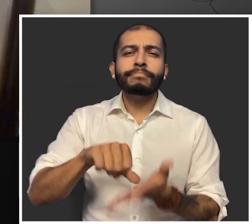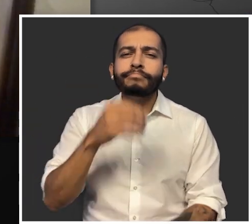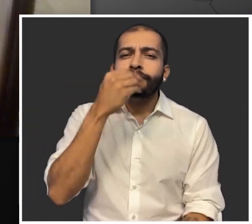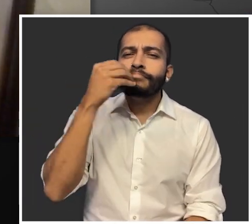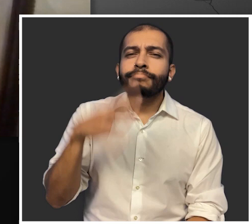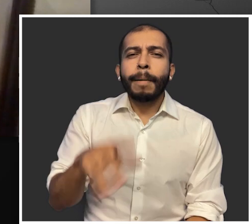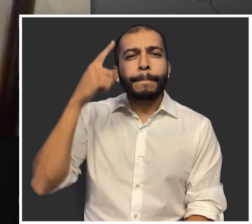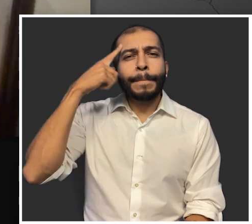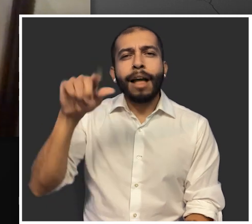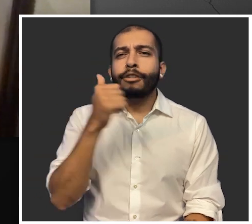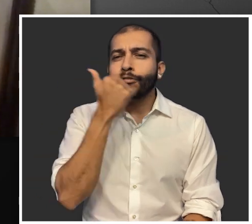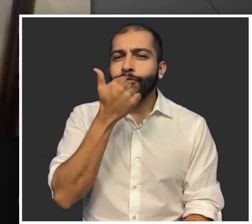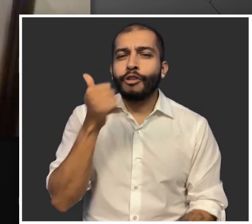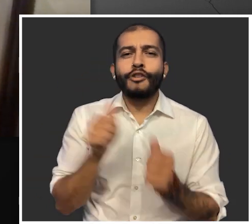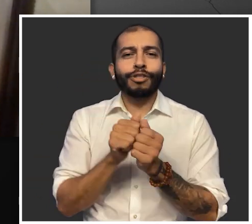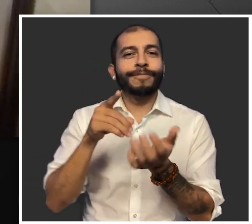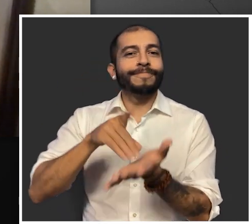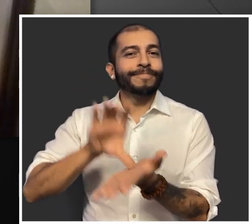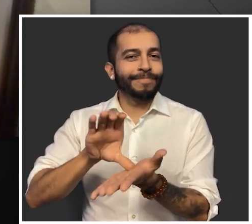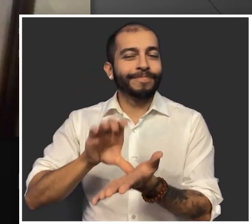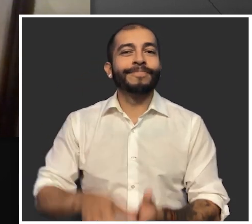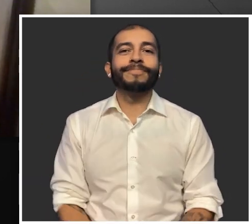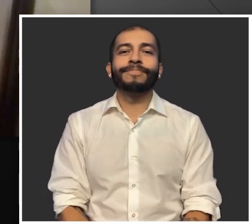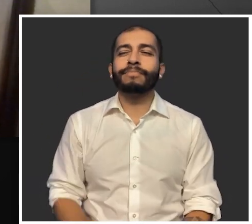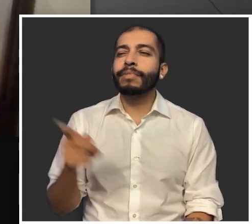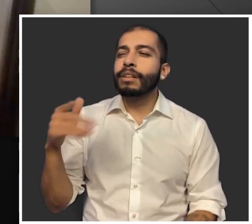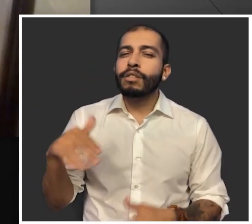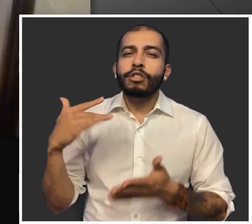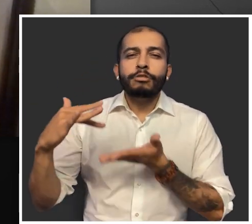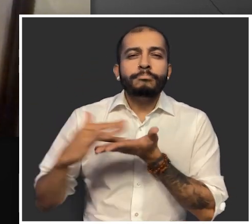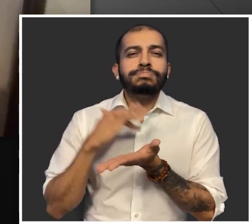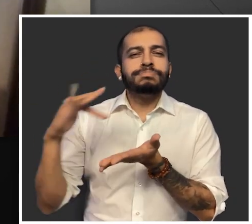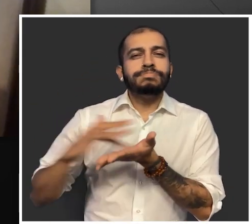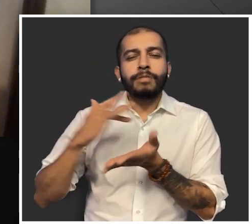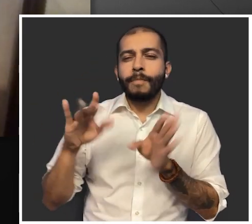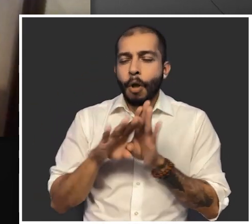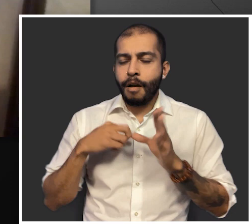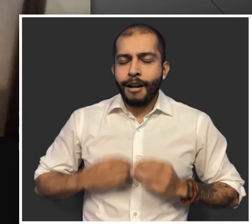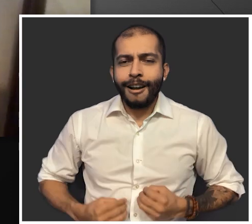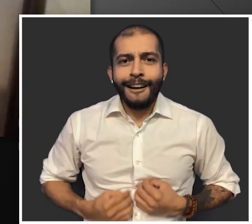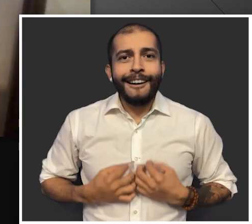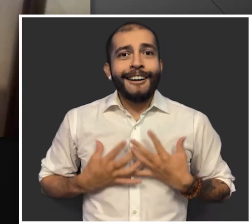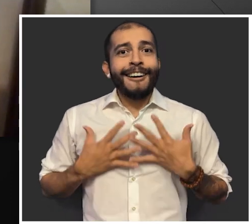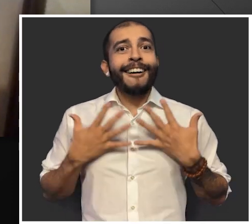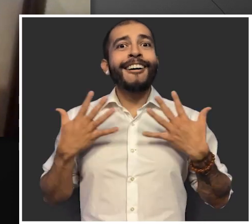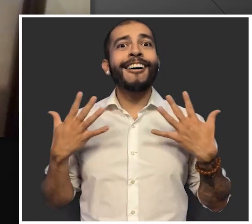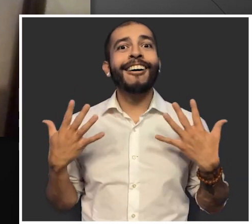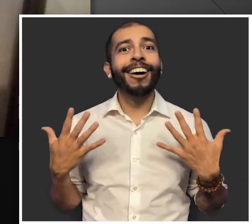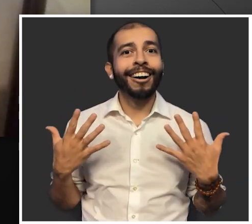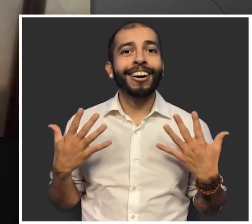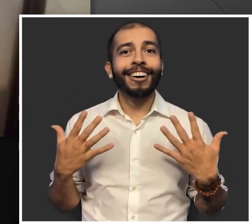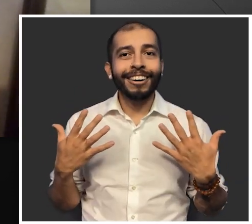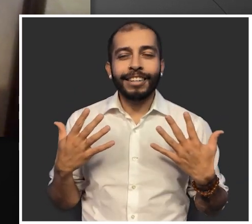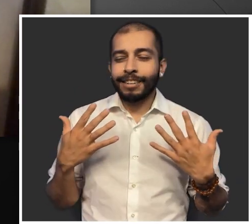me encontré con el centro más increíble para estudiantes con discapacidades. Me ayudaron mucho con la